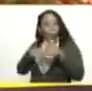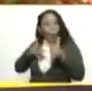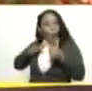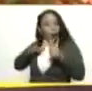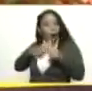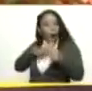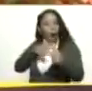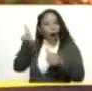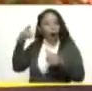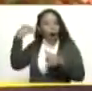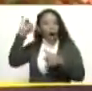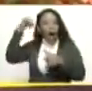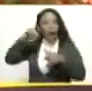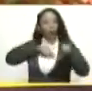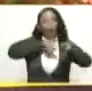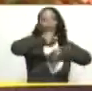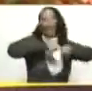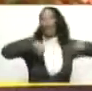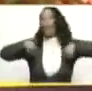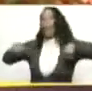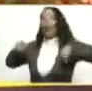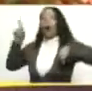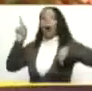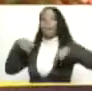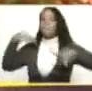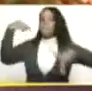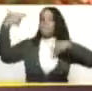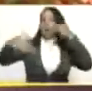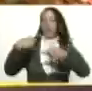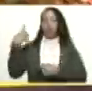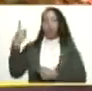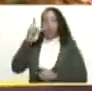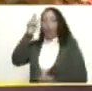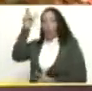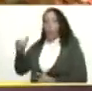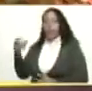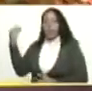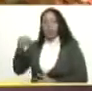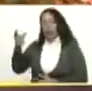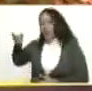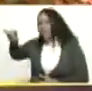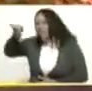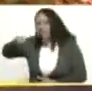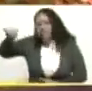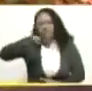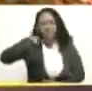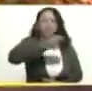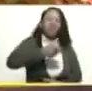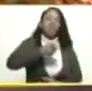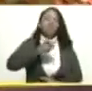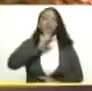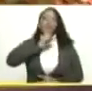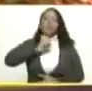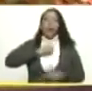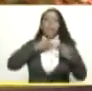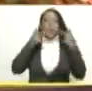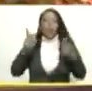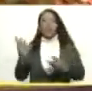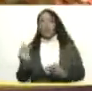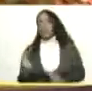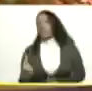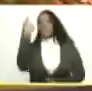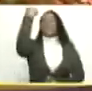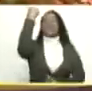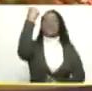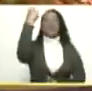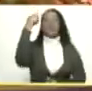vuelta, estaba coordinando con uno de los criminales más buscados, enemigo público número uno